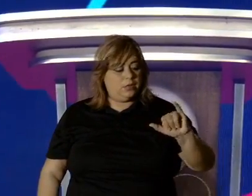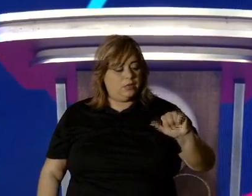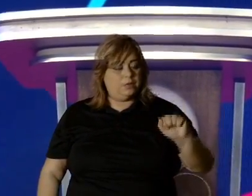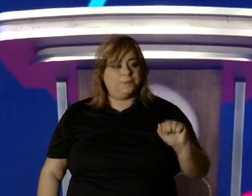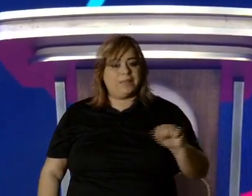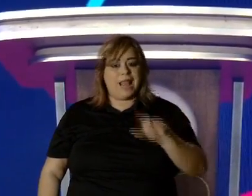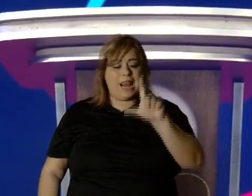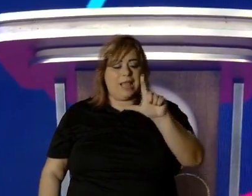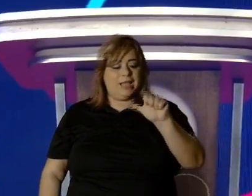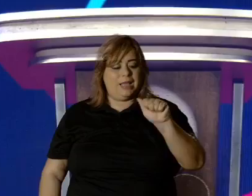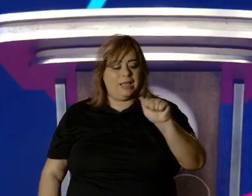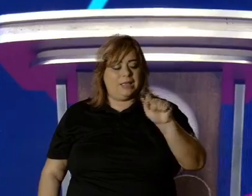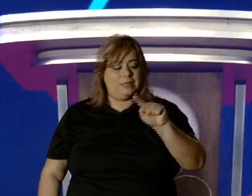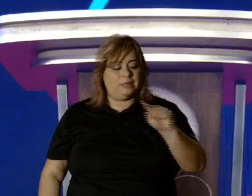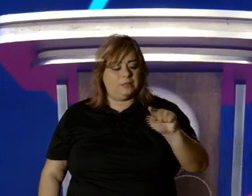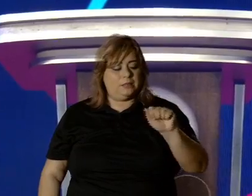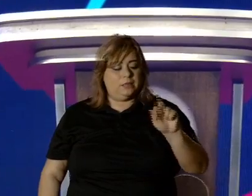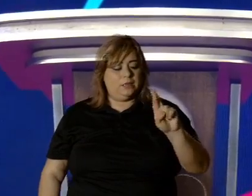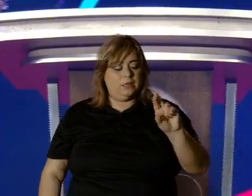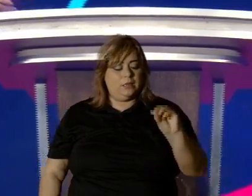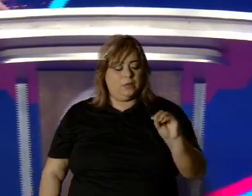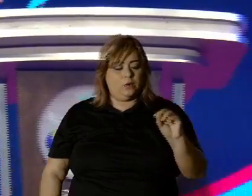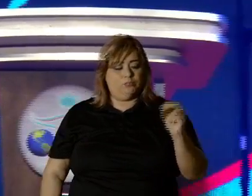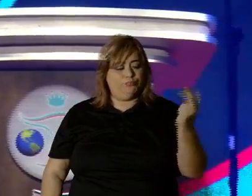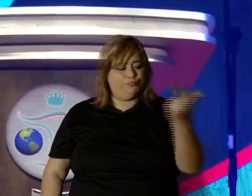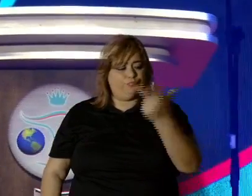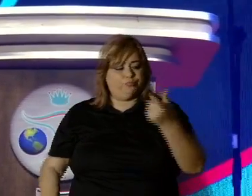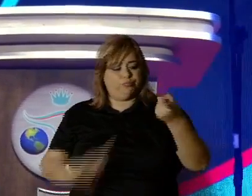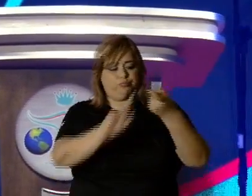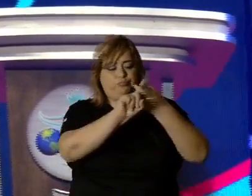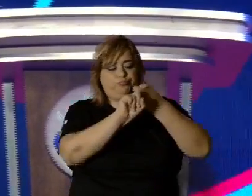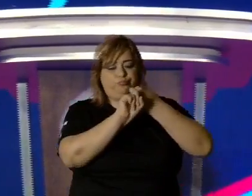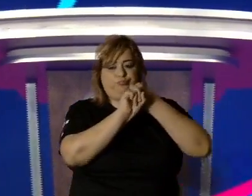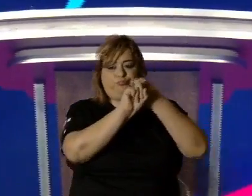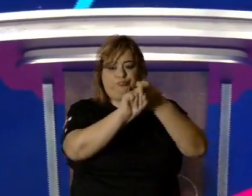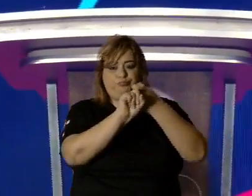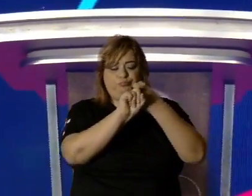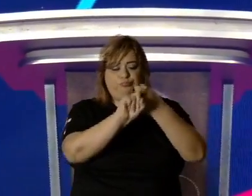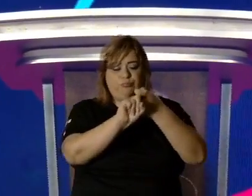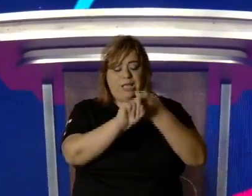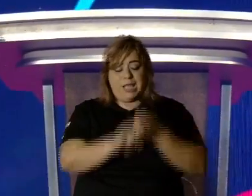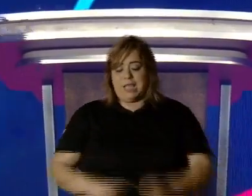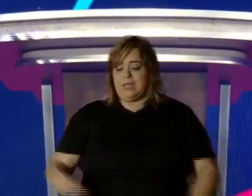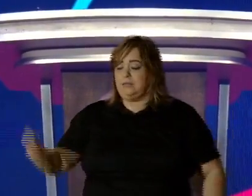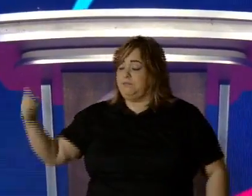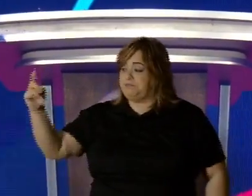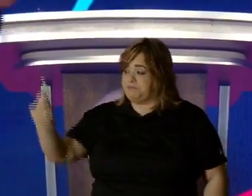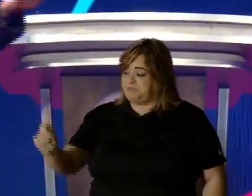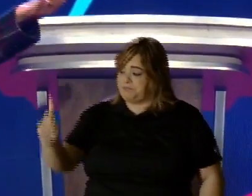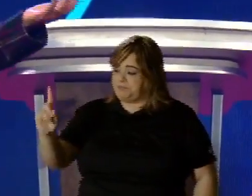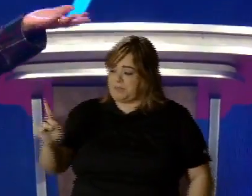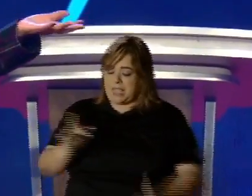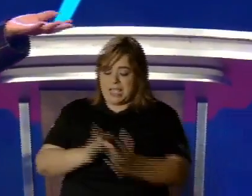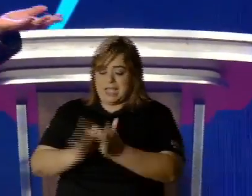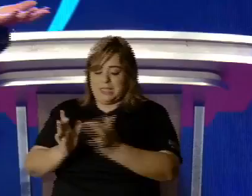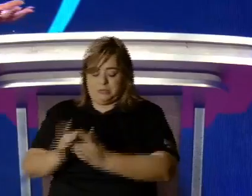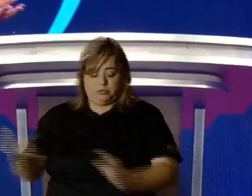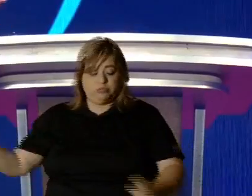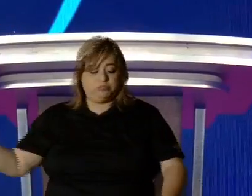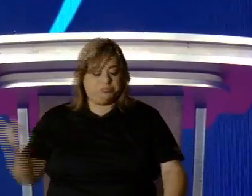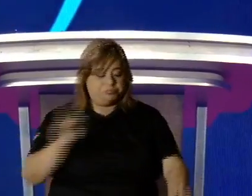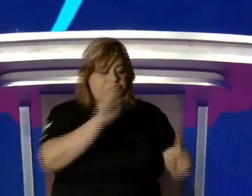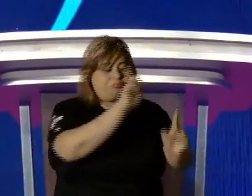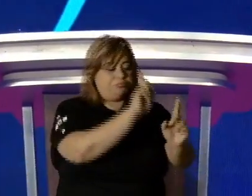Señor. Era el lugar donde Jesús podía descansar, podía ir a comerse un tomahawk,